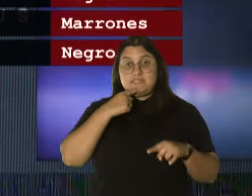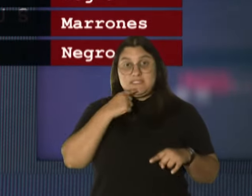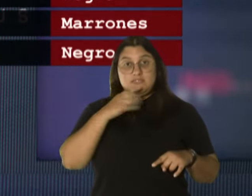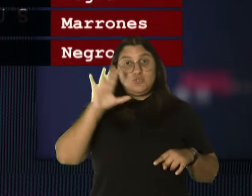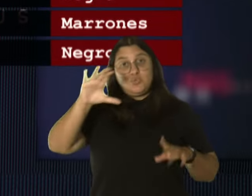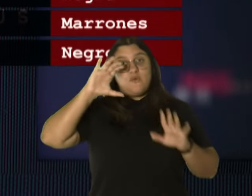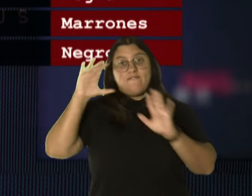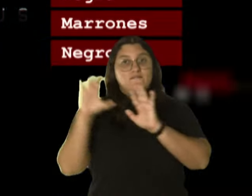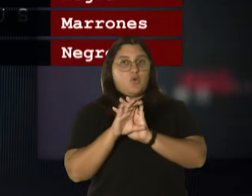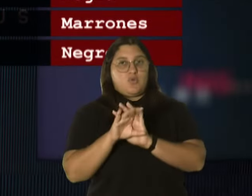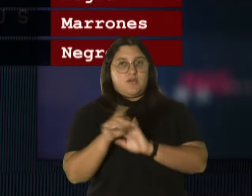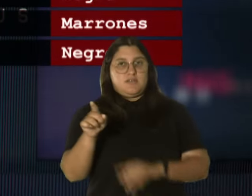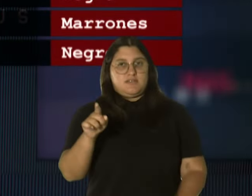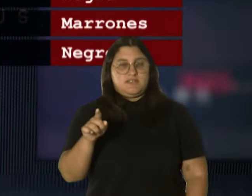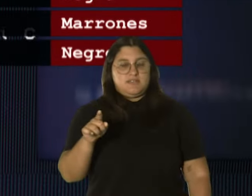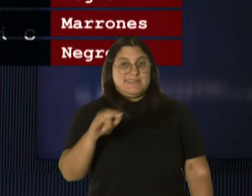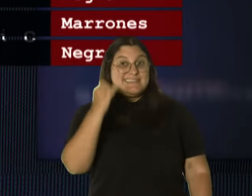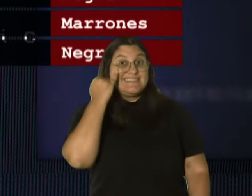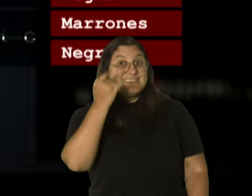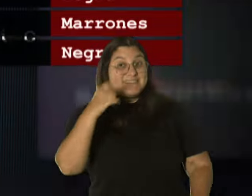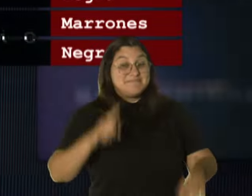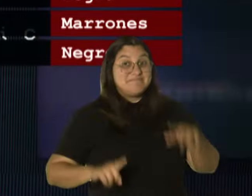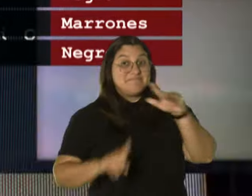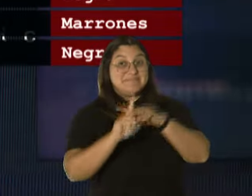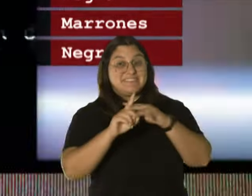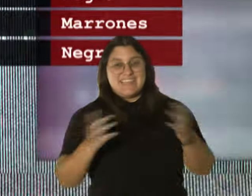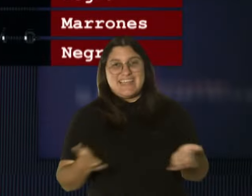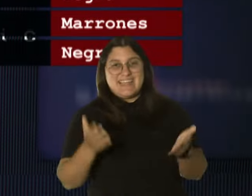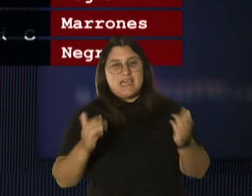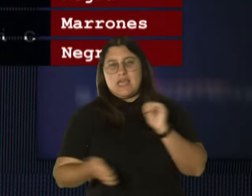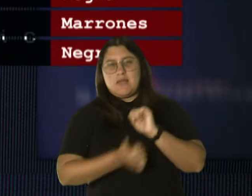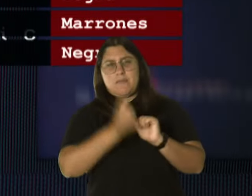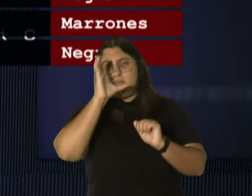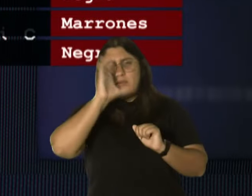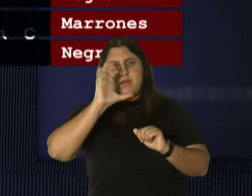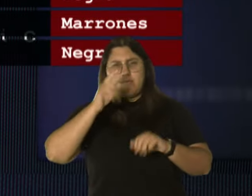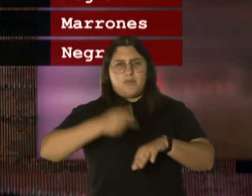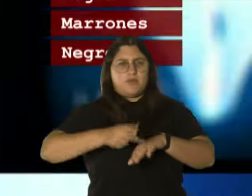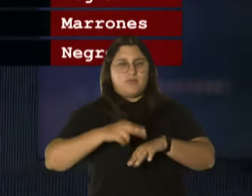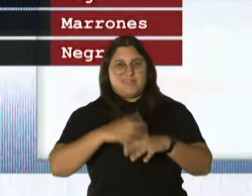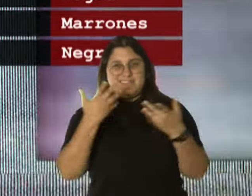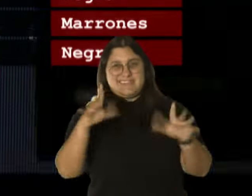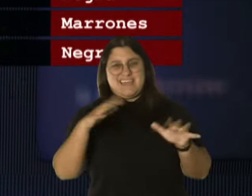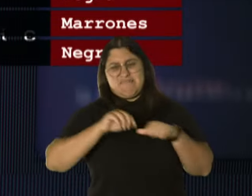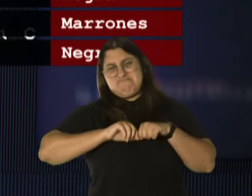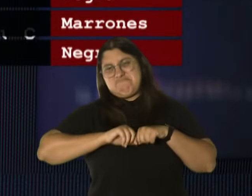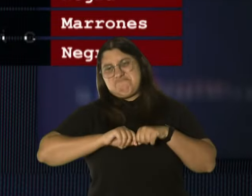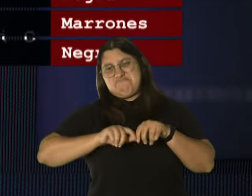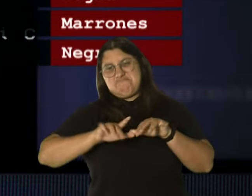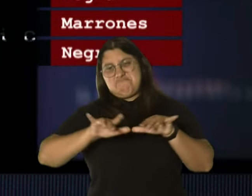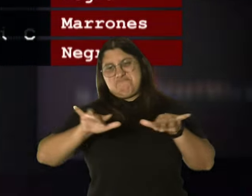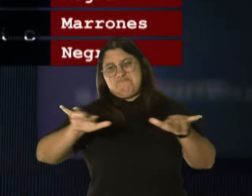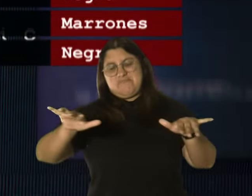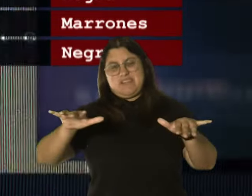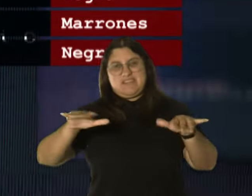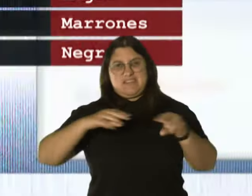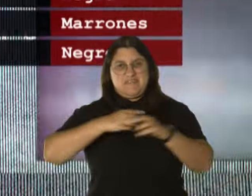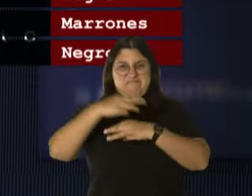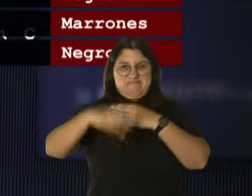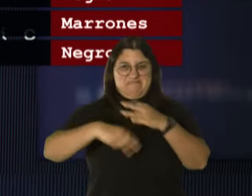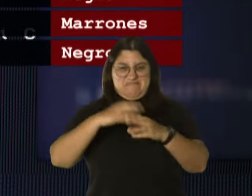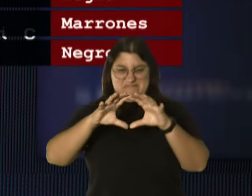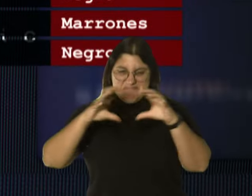foto y si saliste aquí en el programa lo más buscado Puerto Rico créeme que ya te vieron en todo el planeta te vieron en todo el